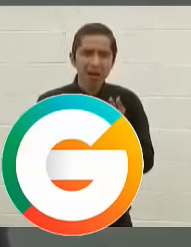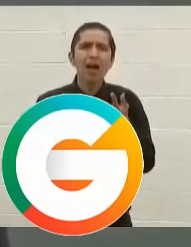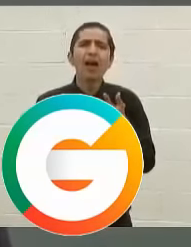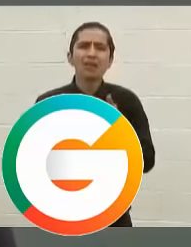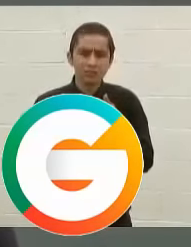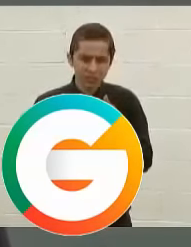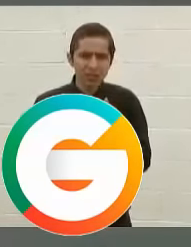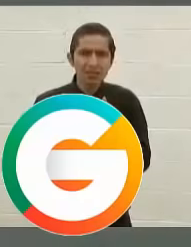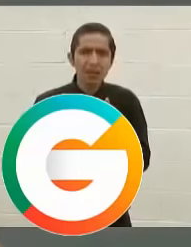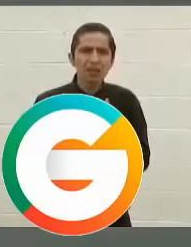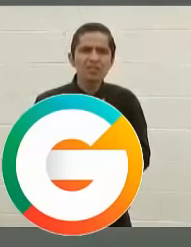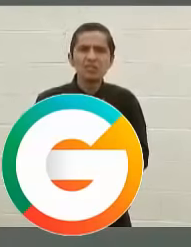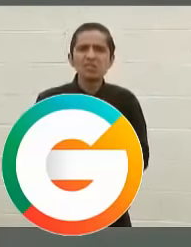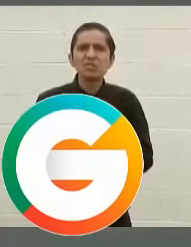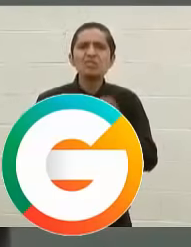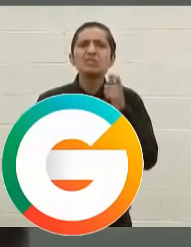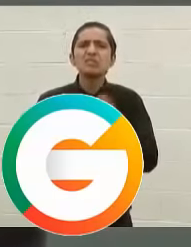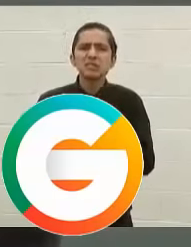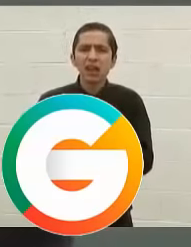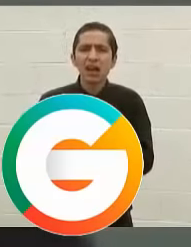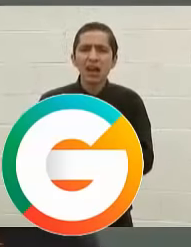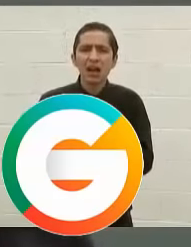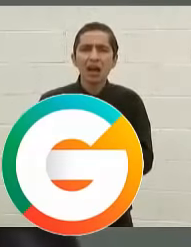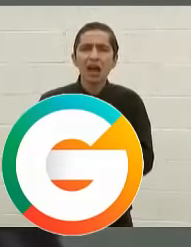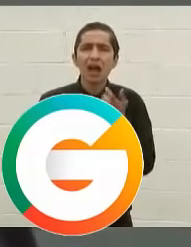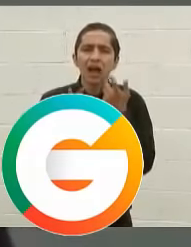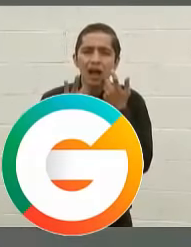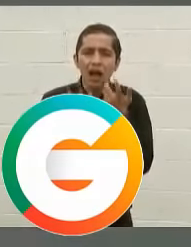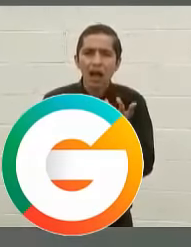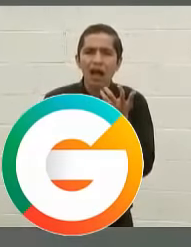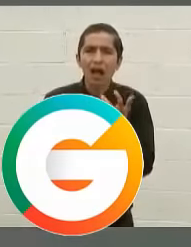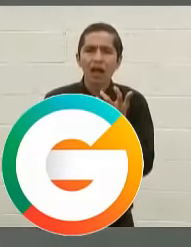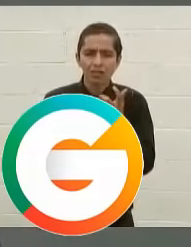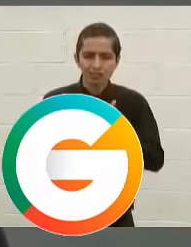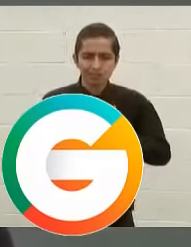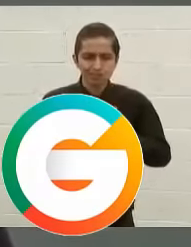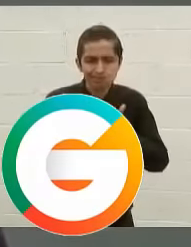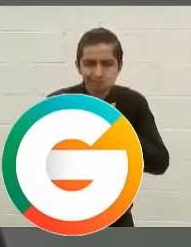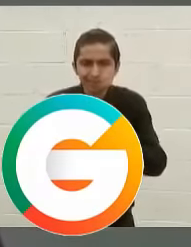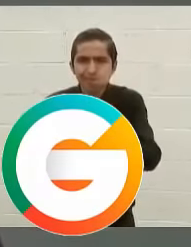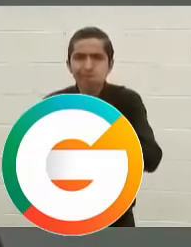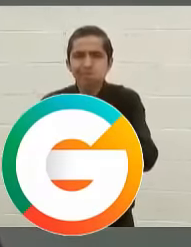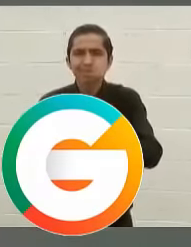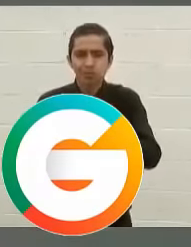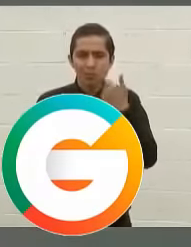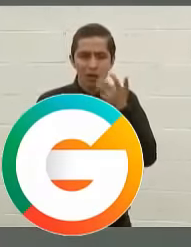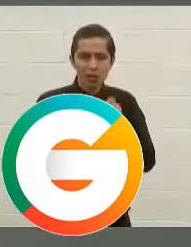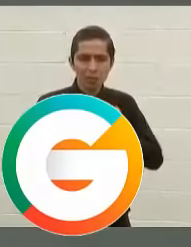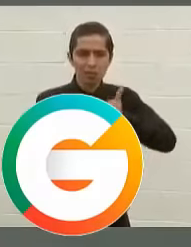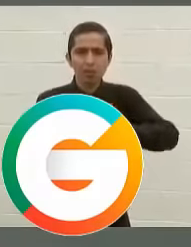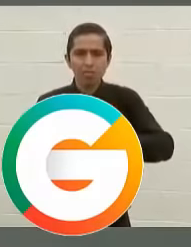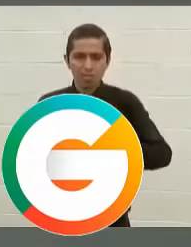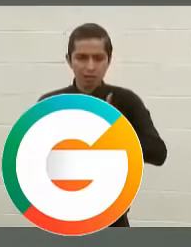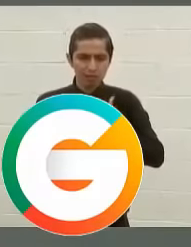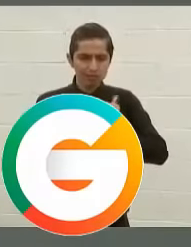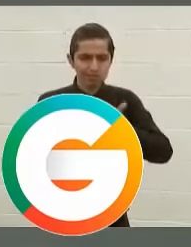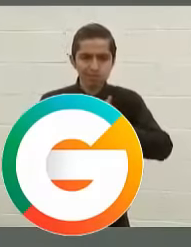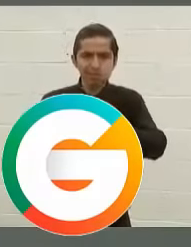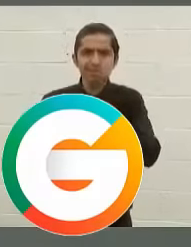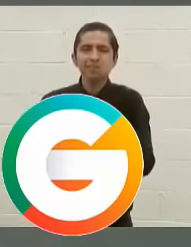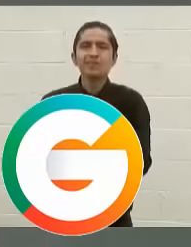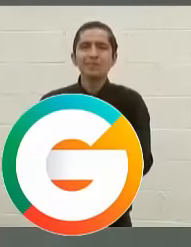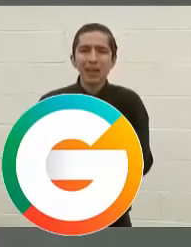modalidades para conseguir presencia en territorios de